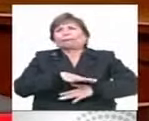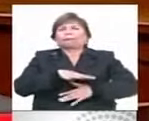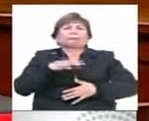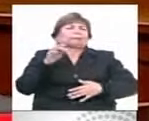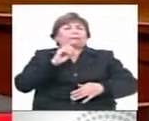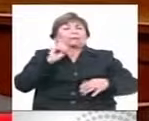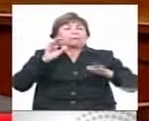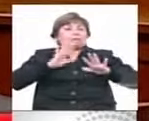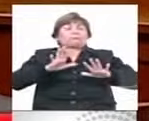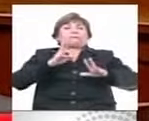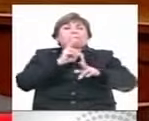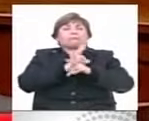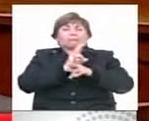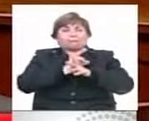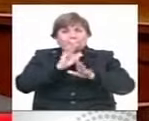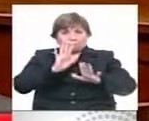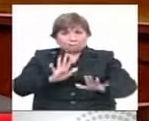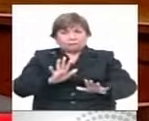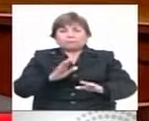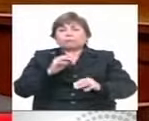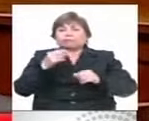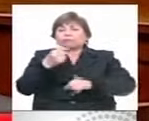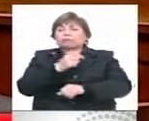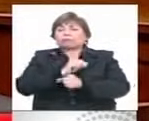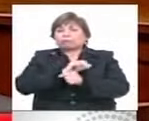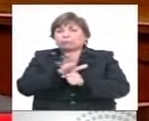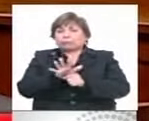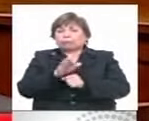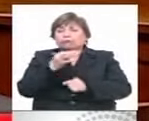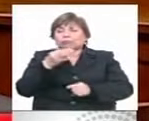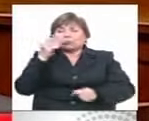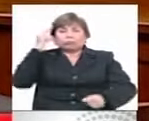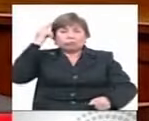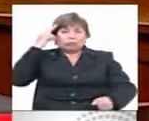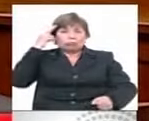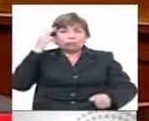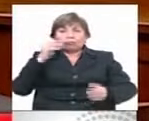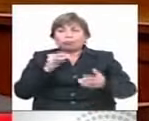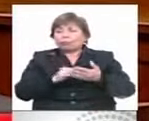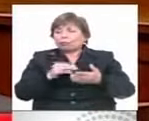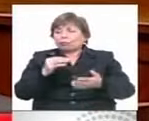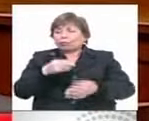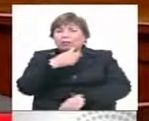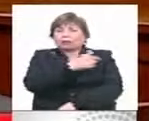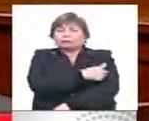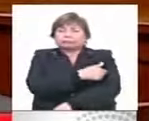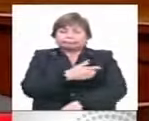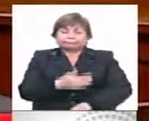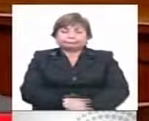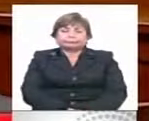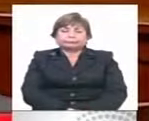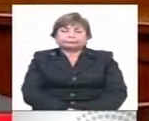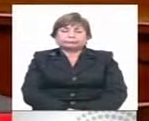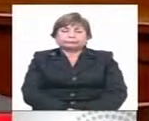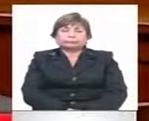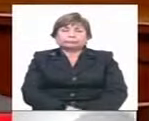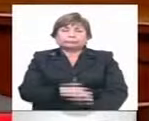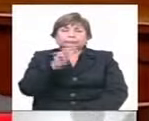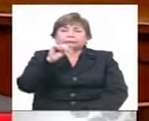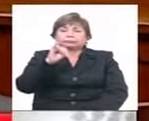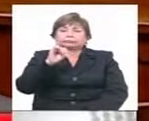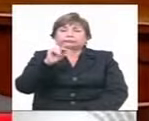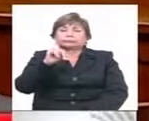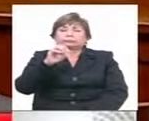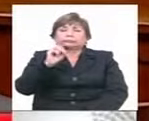bajar la guardia frente al COVID-19. Por esta razón, para aumentar la cobertura de las vacunas, el MINSA y